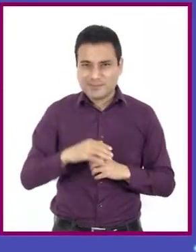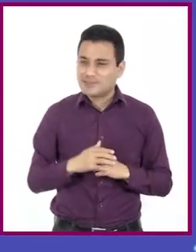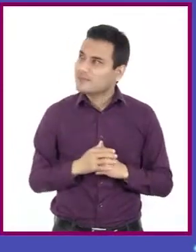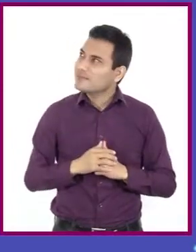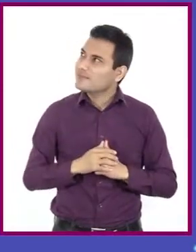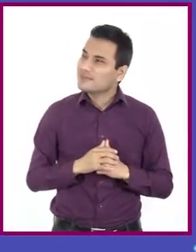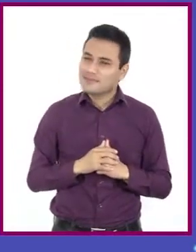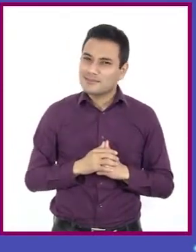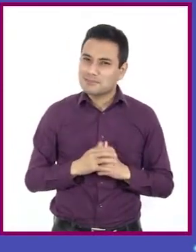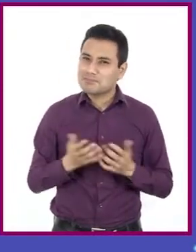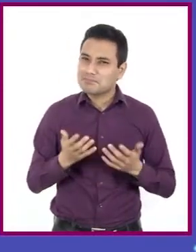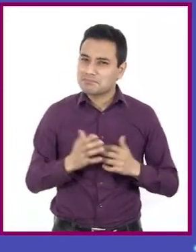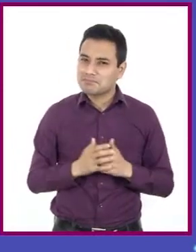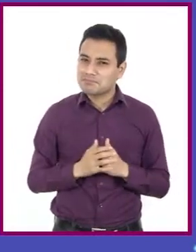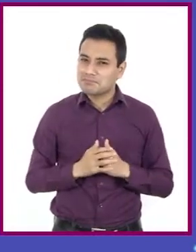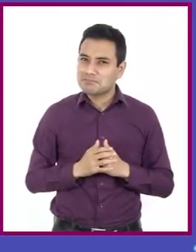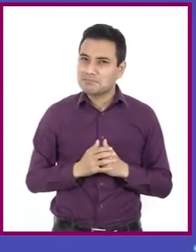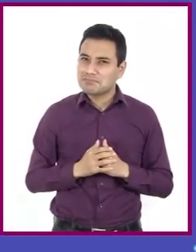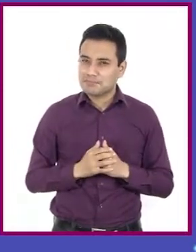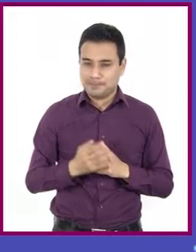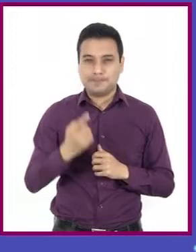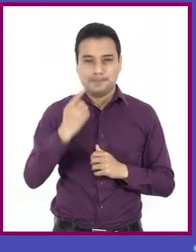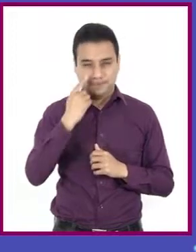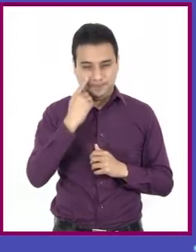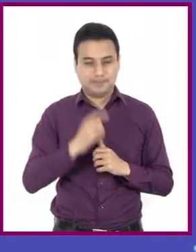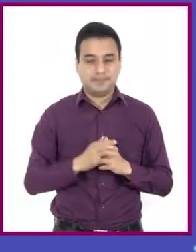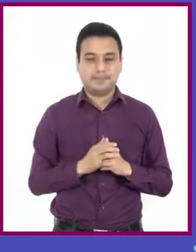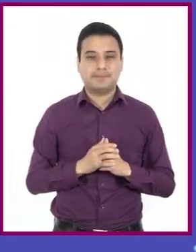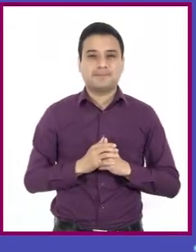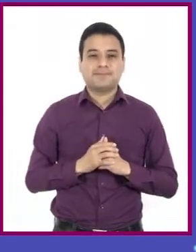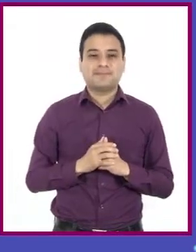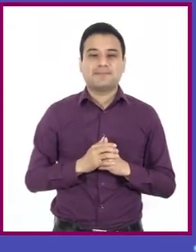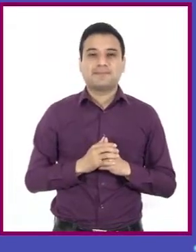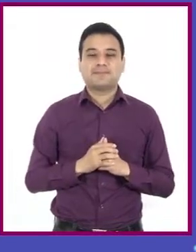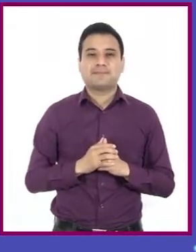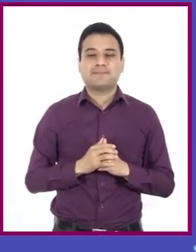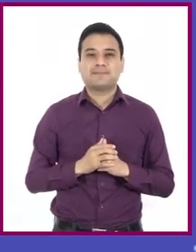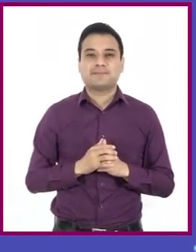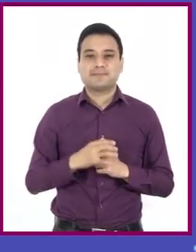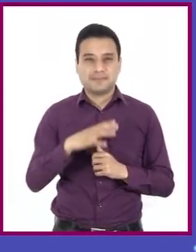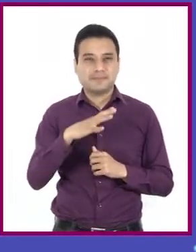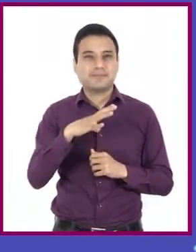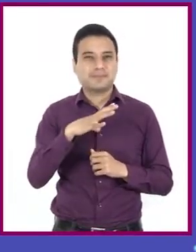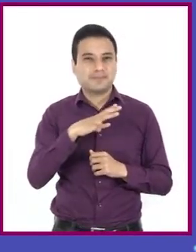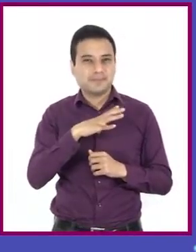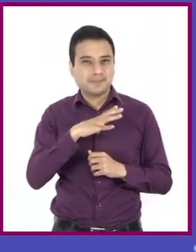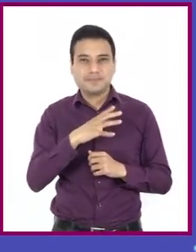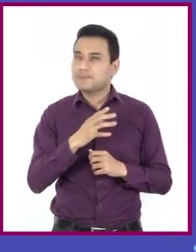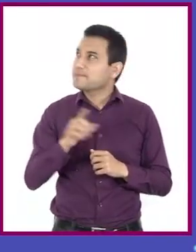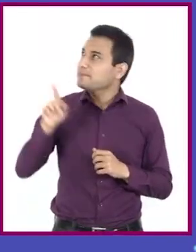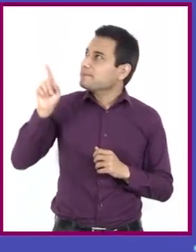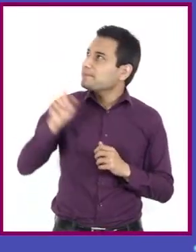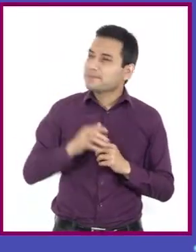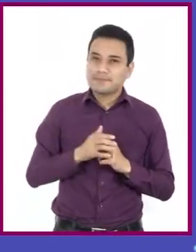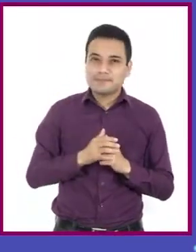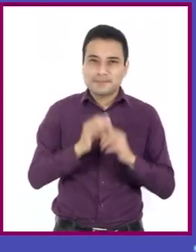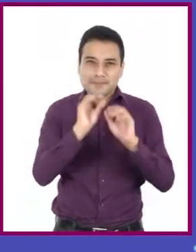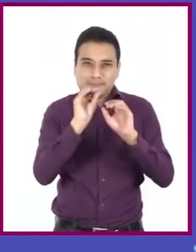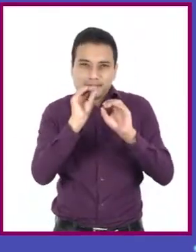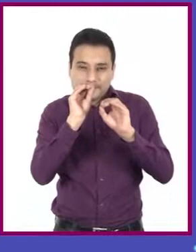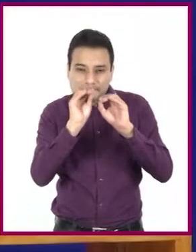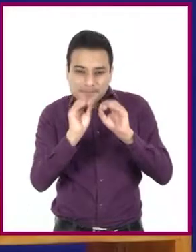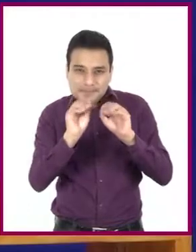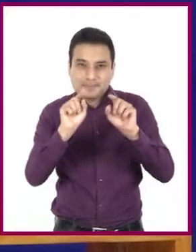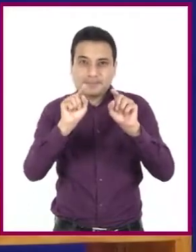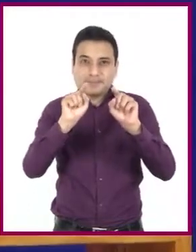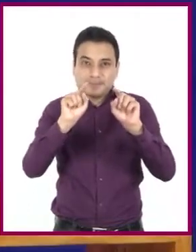Si lo pensamos un poco, te darás cuenta de que existen algunos aspectos que nos hacen inferirlo.